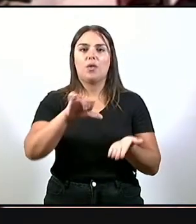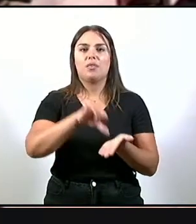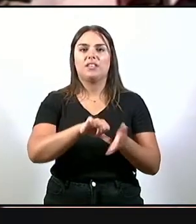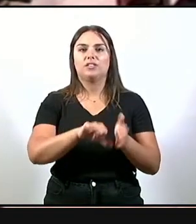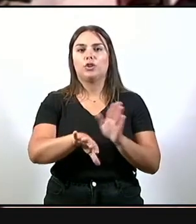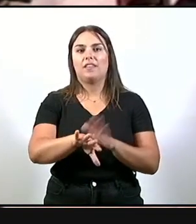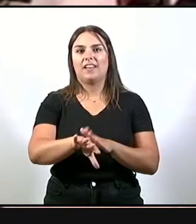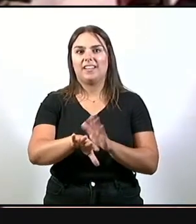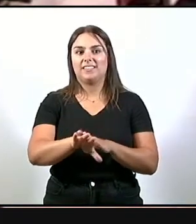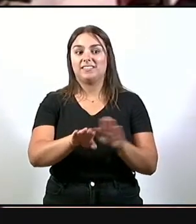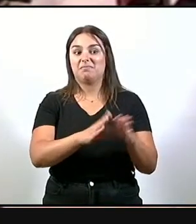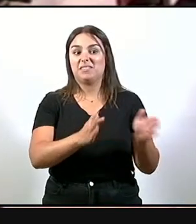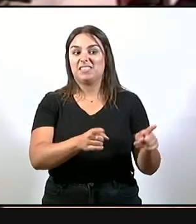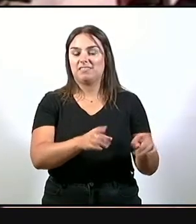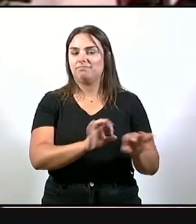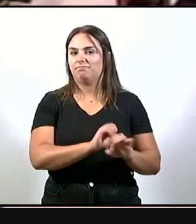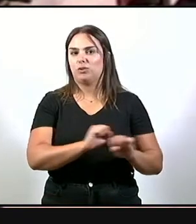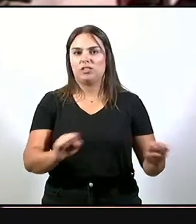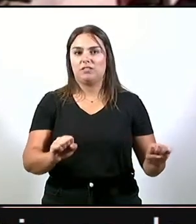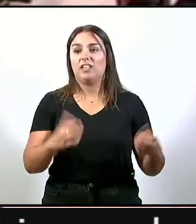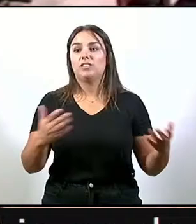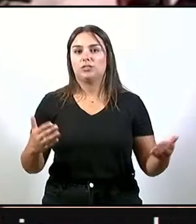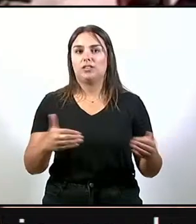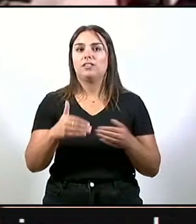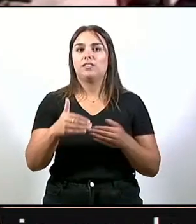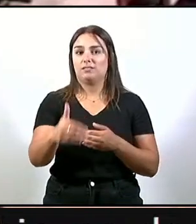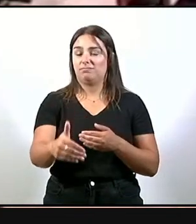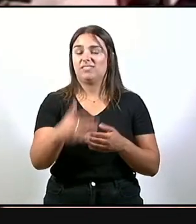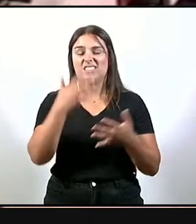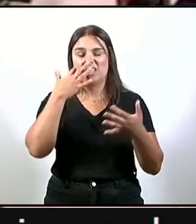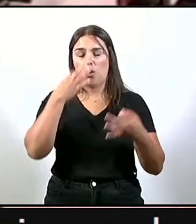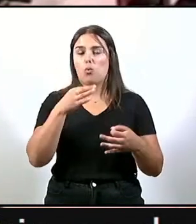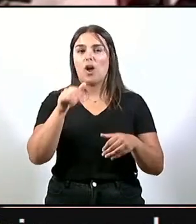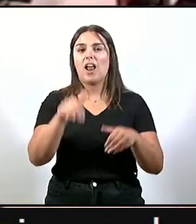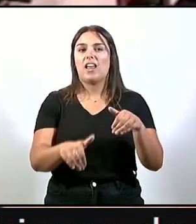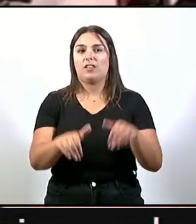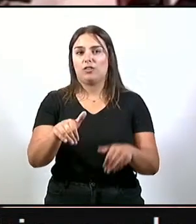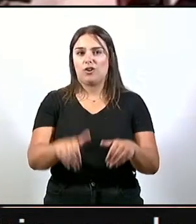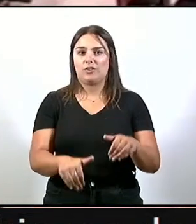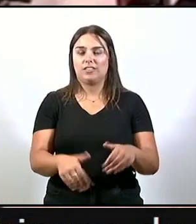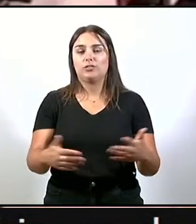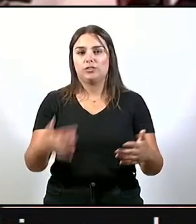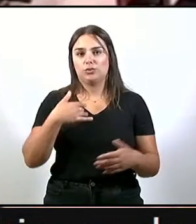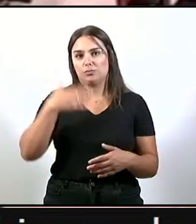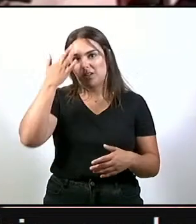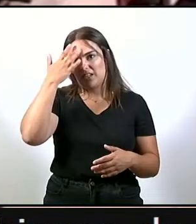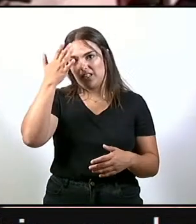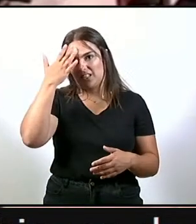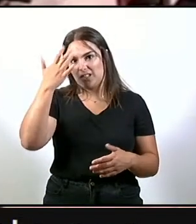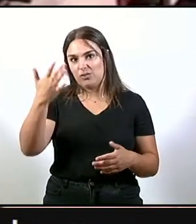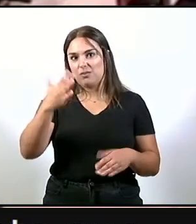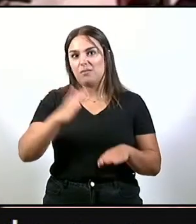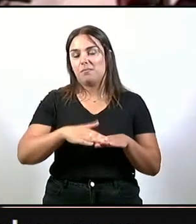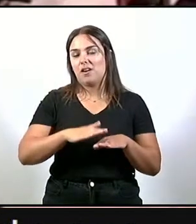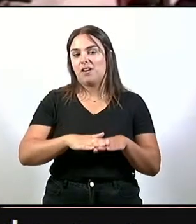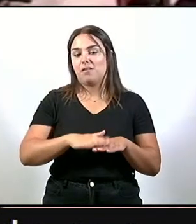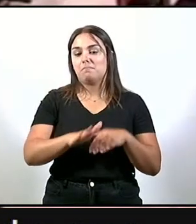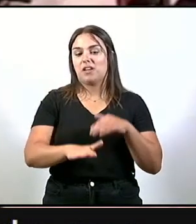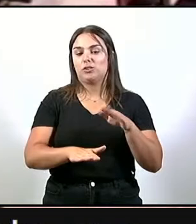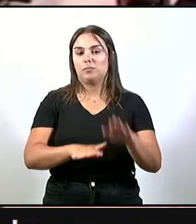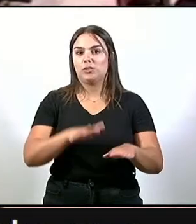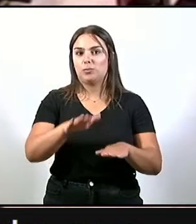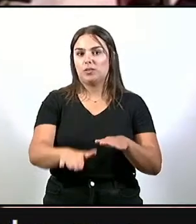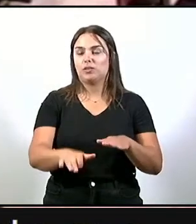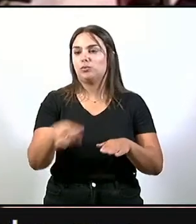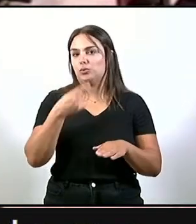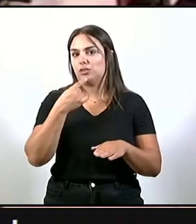así. Es evidente que vamos abocados a elecciones. Esto es, me imagino que para acelerar los pasos, ¿no? El que usted diga